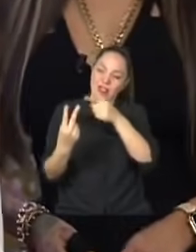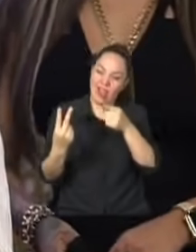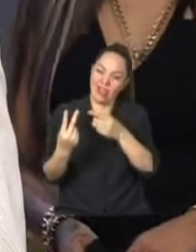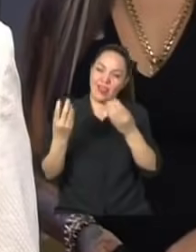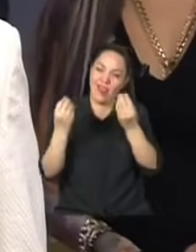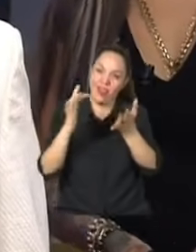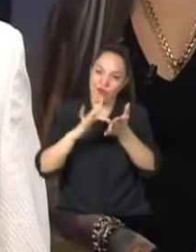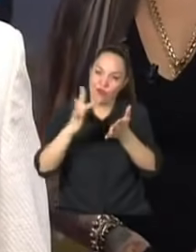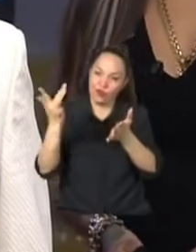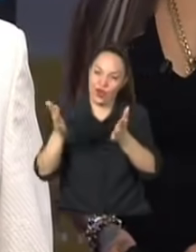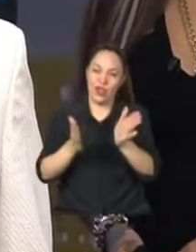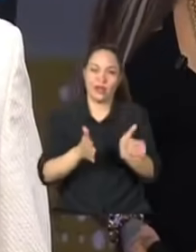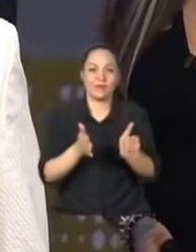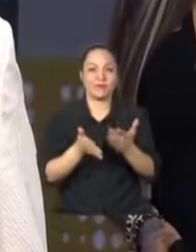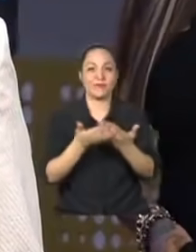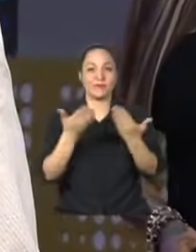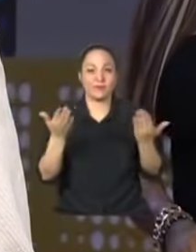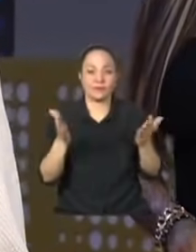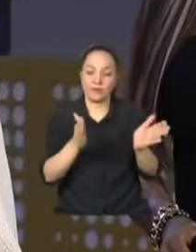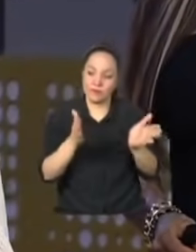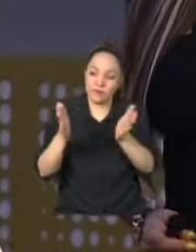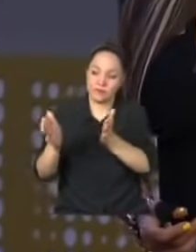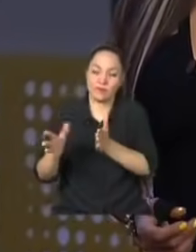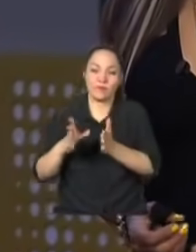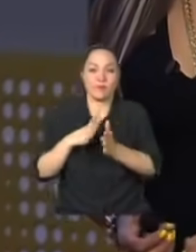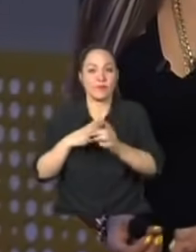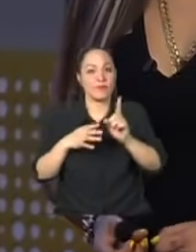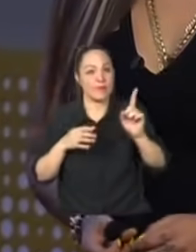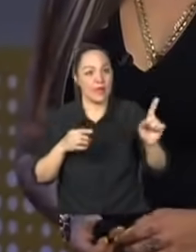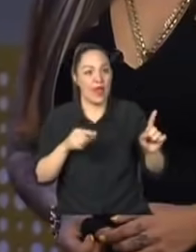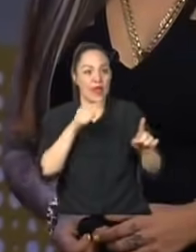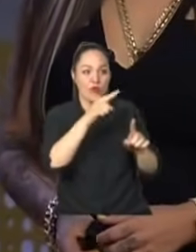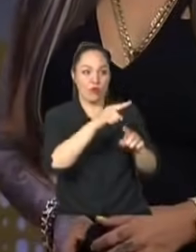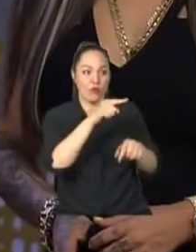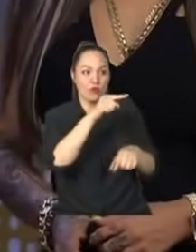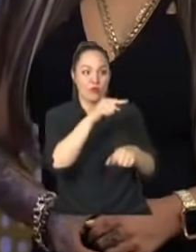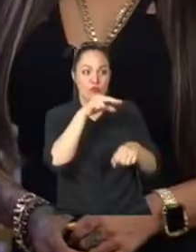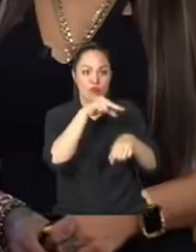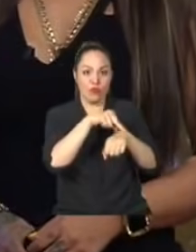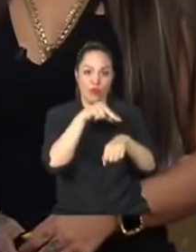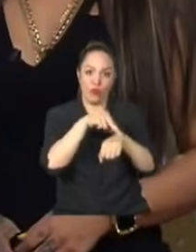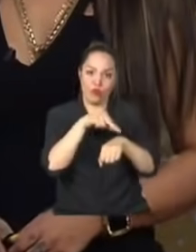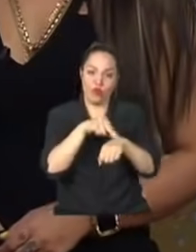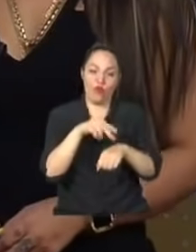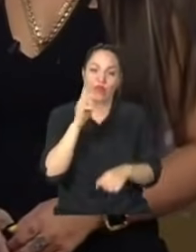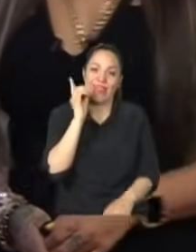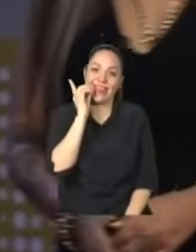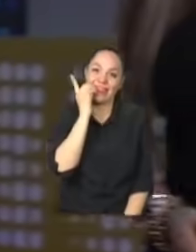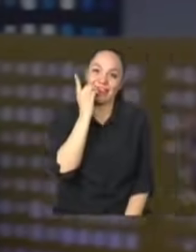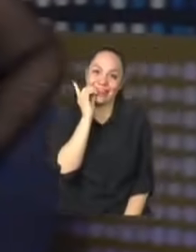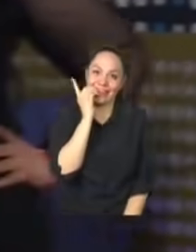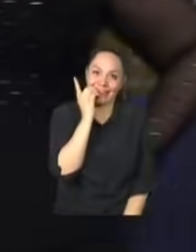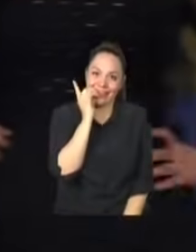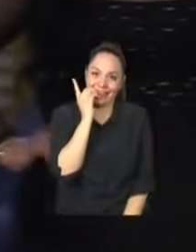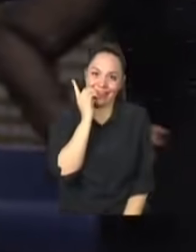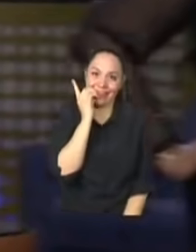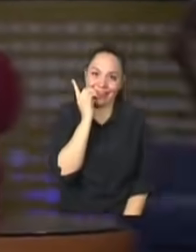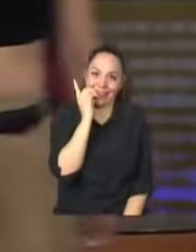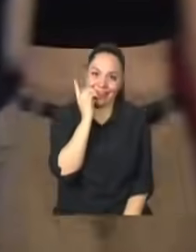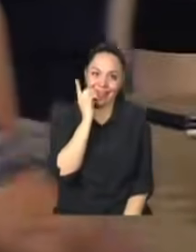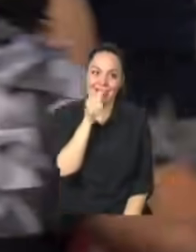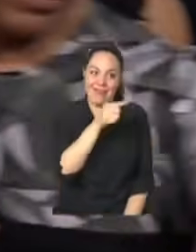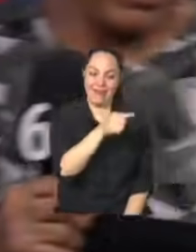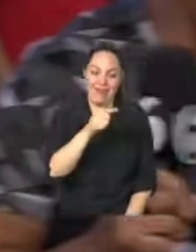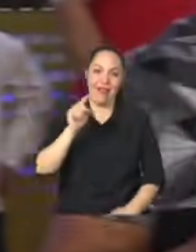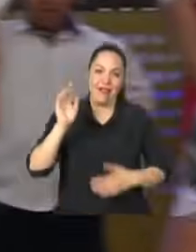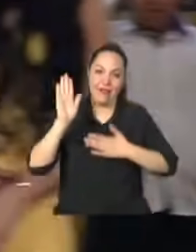Del otro lado del estudio hay un doctor dentista que nos ha prometido